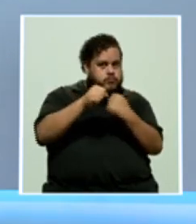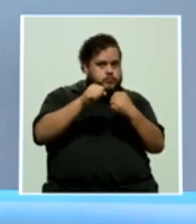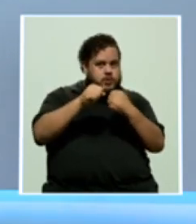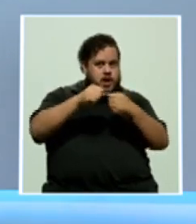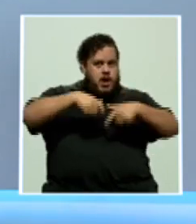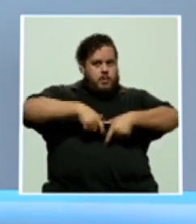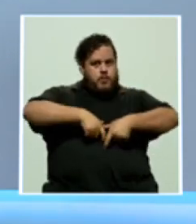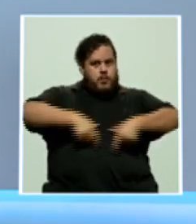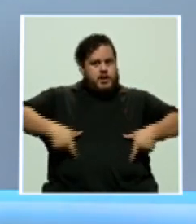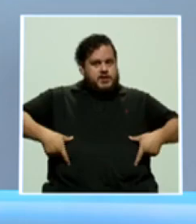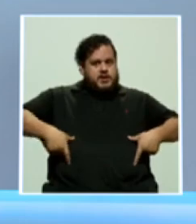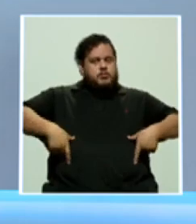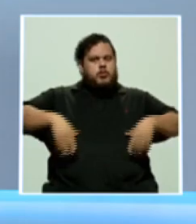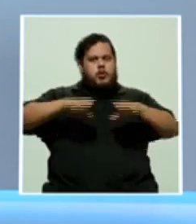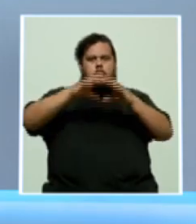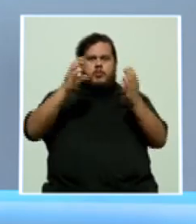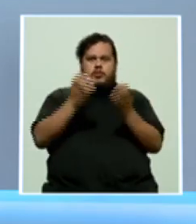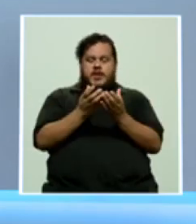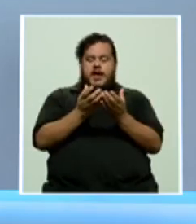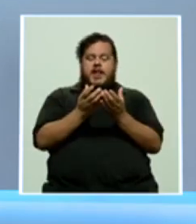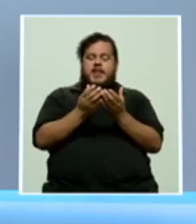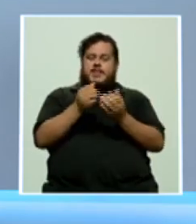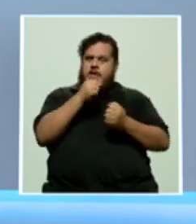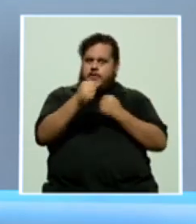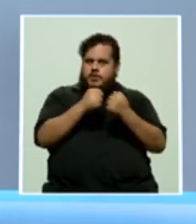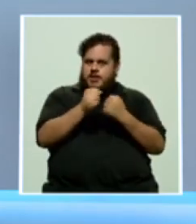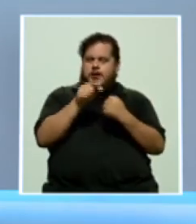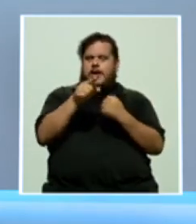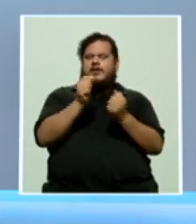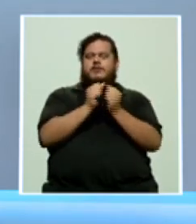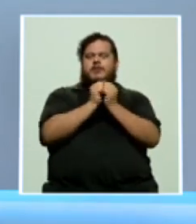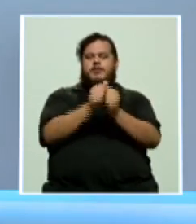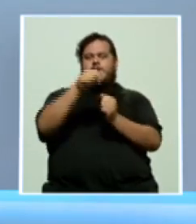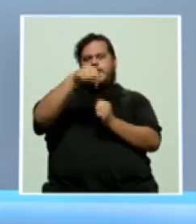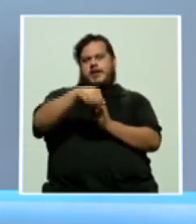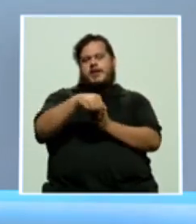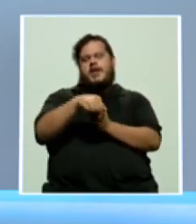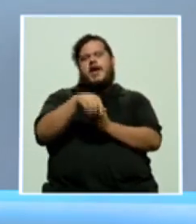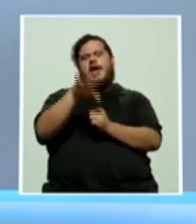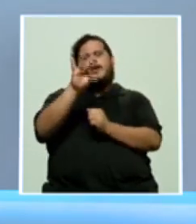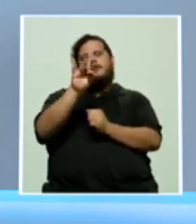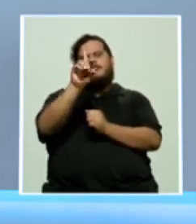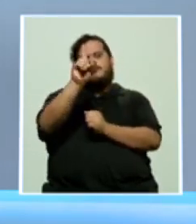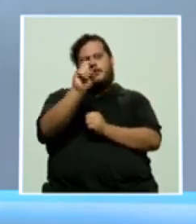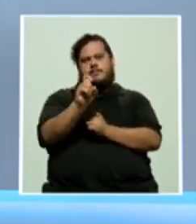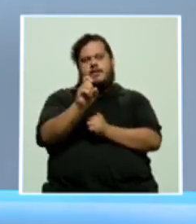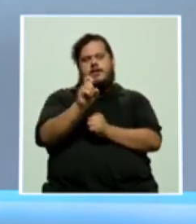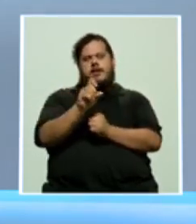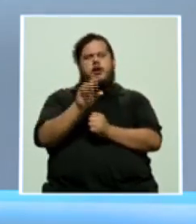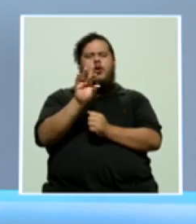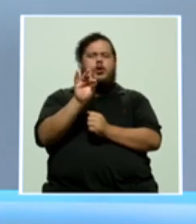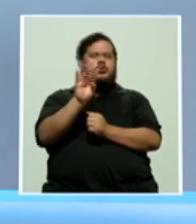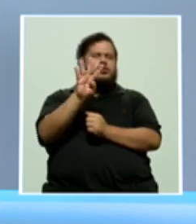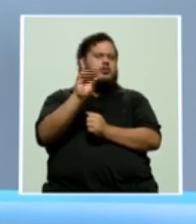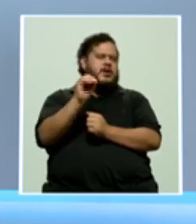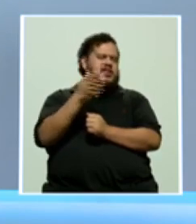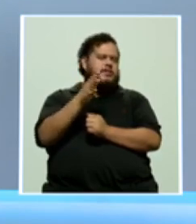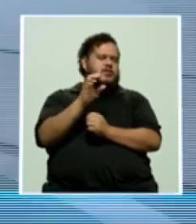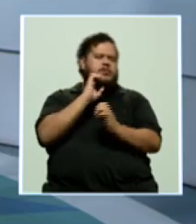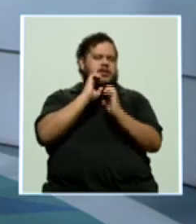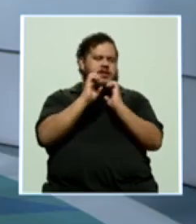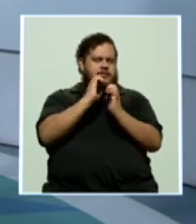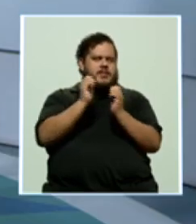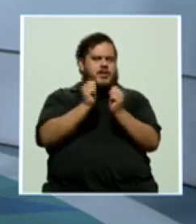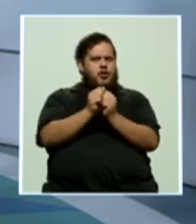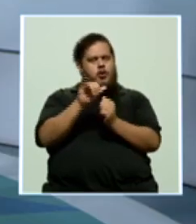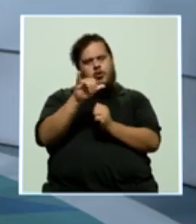título mundial de boxeo, así que Yocasta nos va a acompañar aquí en el estudio a las 8:40 más o menos, entrevista que tendremos en vivo.